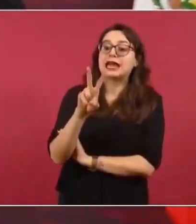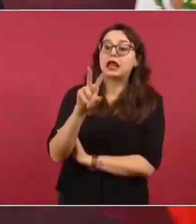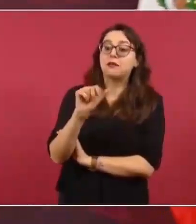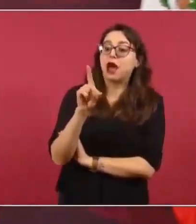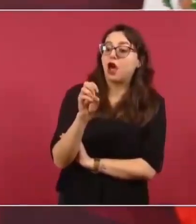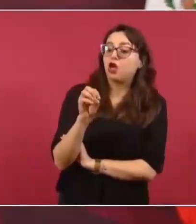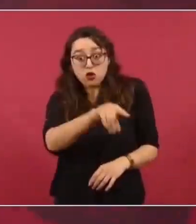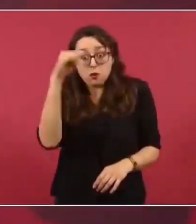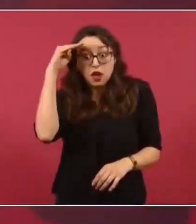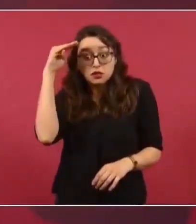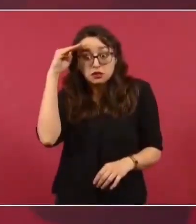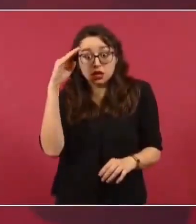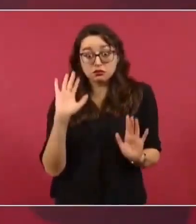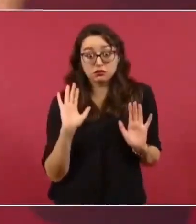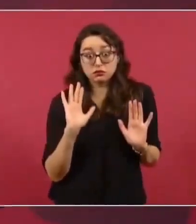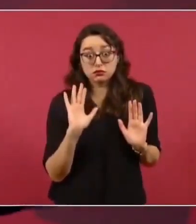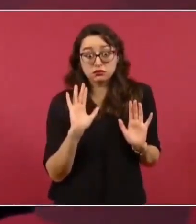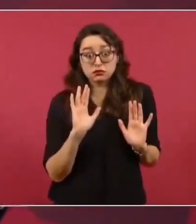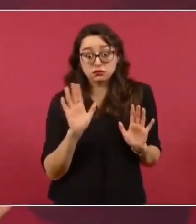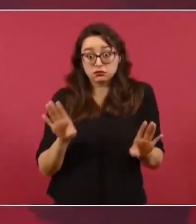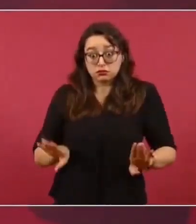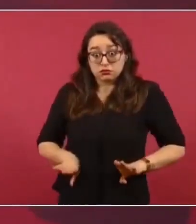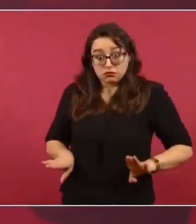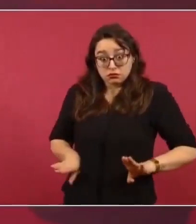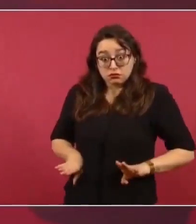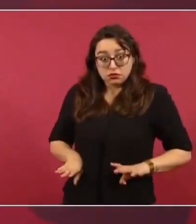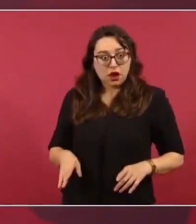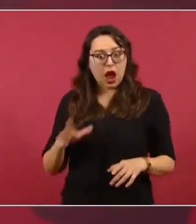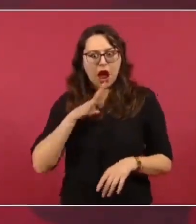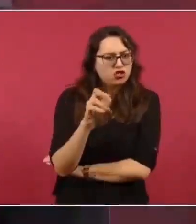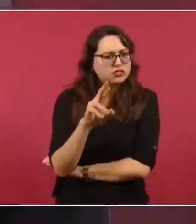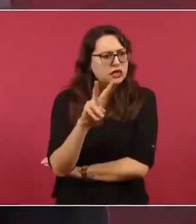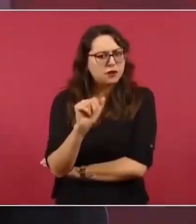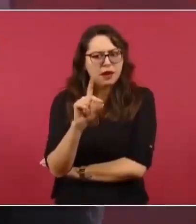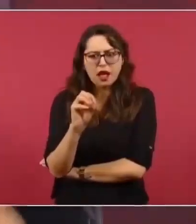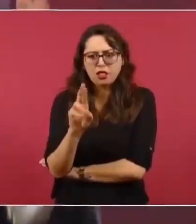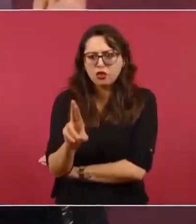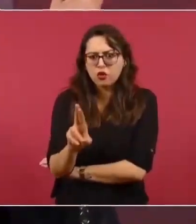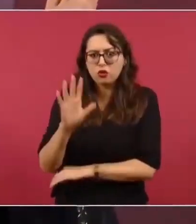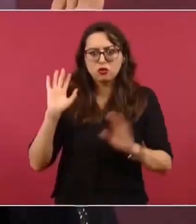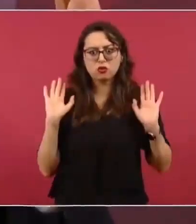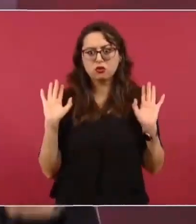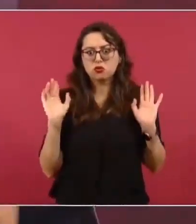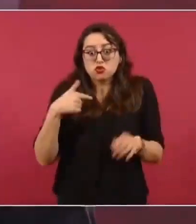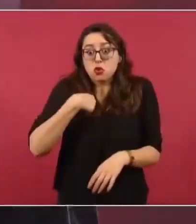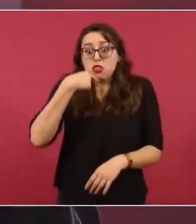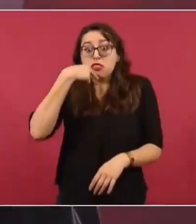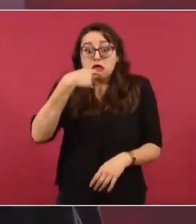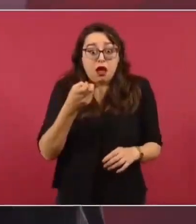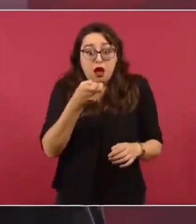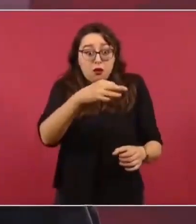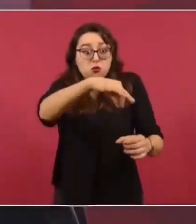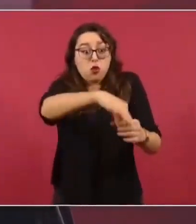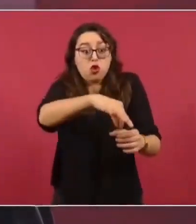cosa, ¿no? No existe un partido formal conservador, ¿no? Ni un voto al conservadurismo.